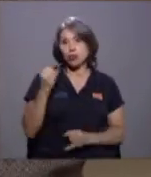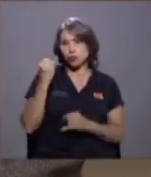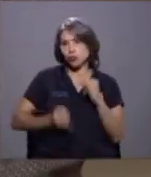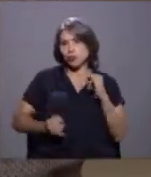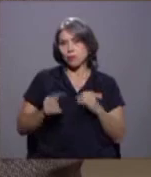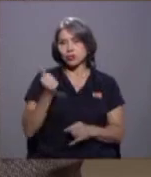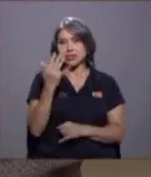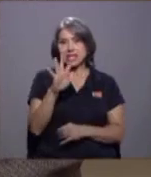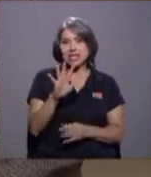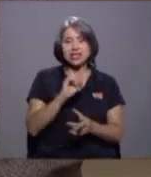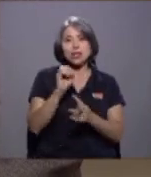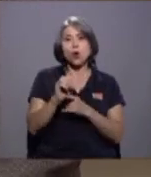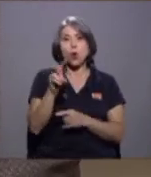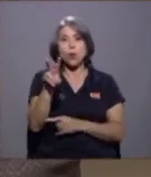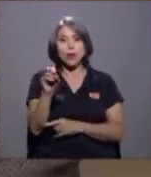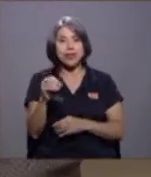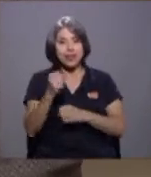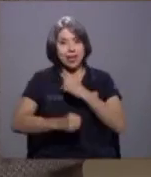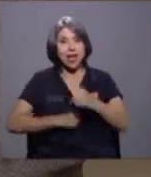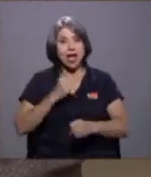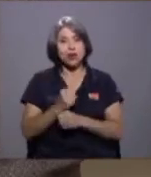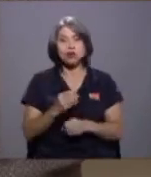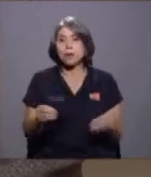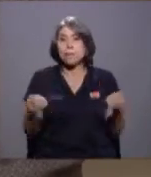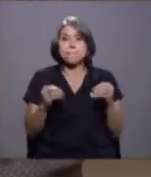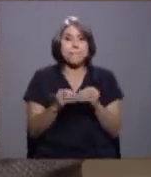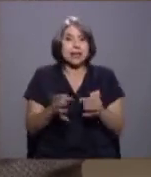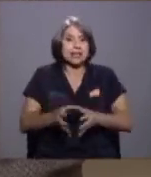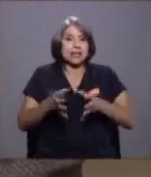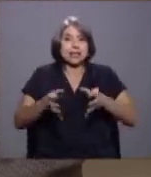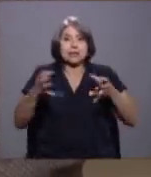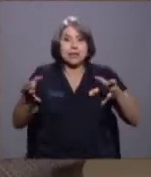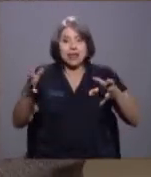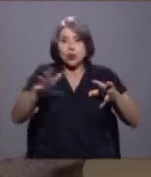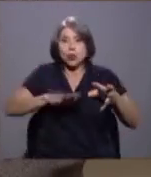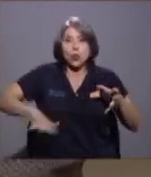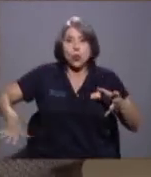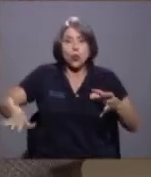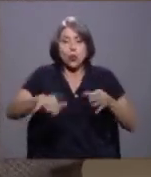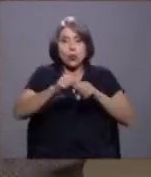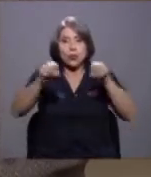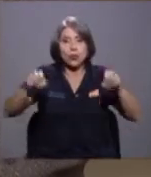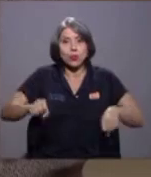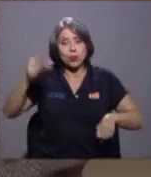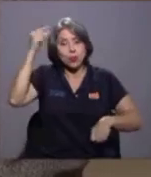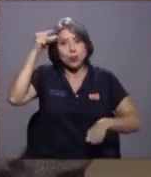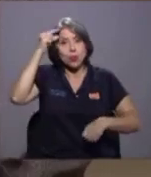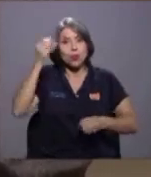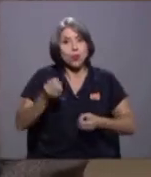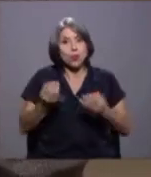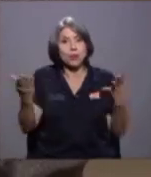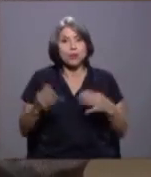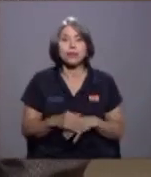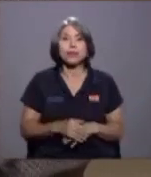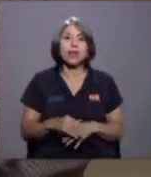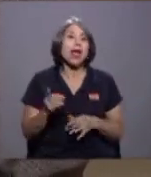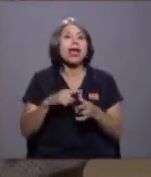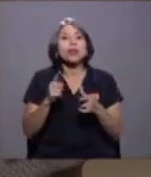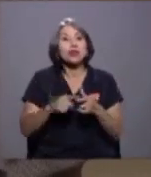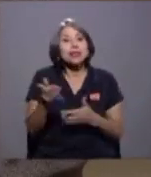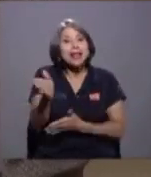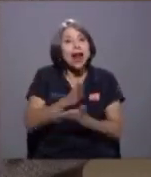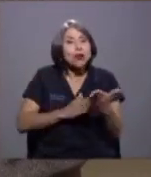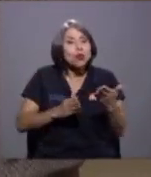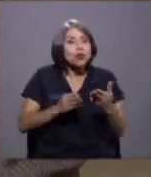20 años es cuando mayor crecimiento ha tenido el aparato estatal, ¿verdad? Entonces, tenemos ahí una mezcla de algunos mercados liberalizados,